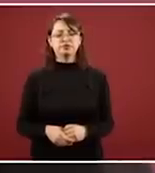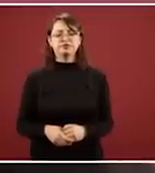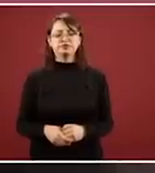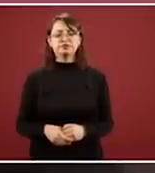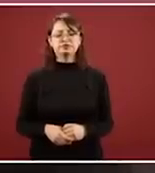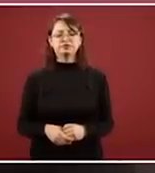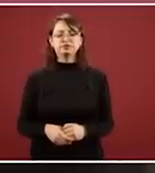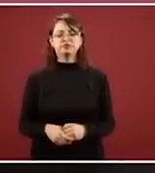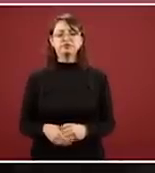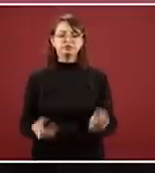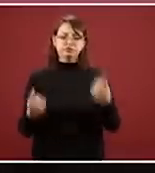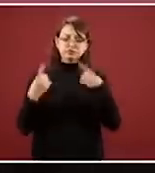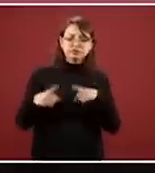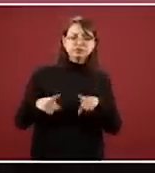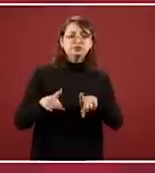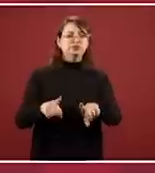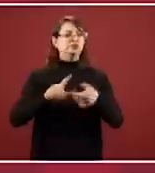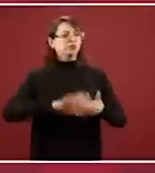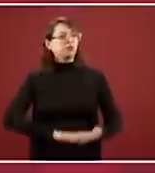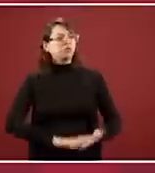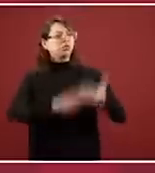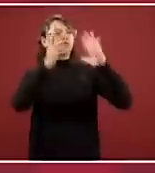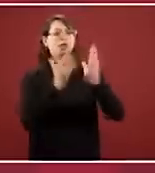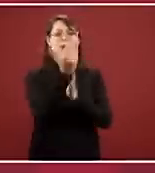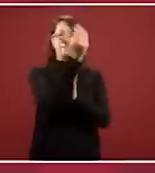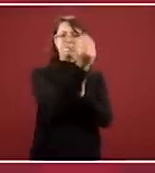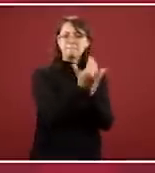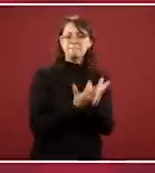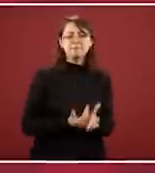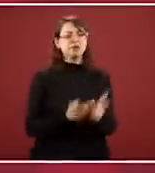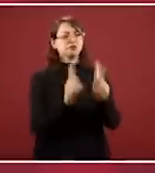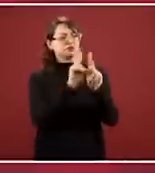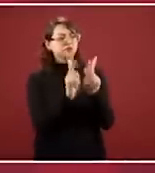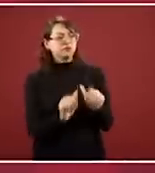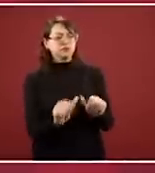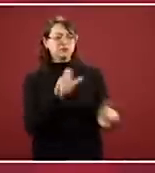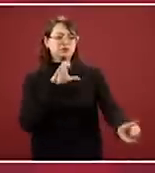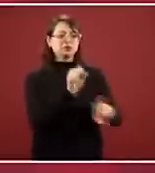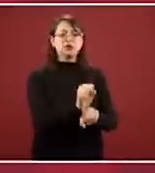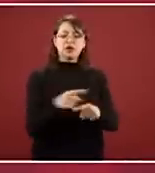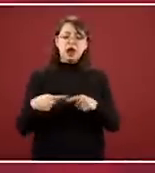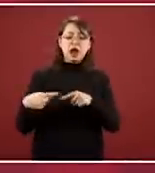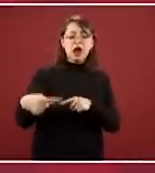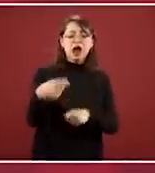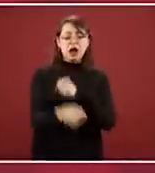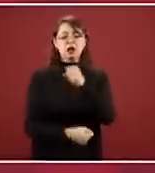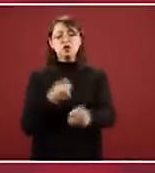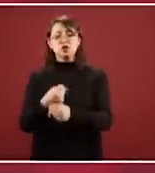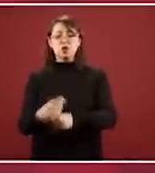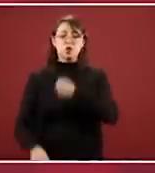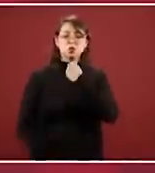podamos ir serenando al país, que los problemas que se nos van a presentar este año los